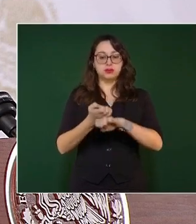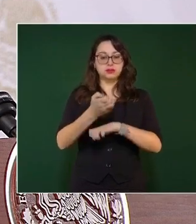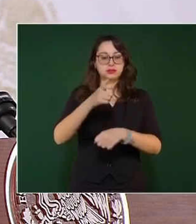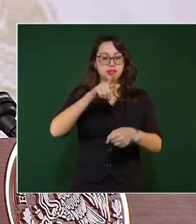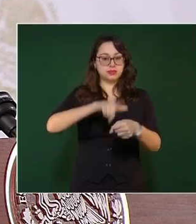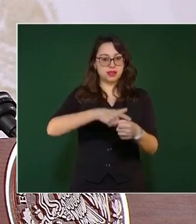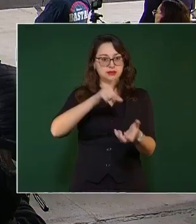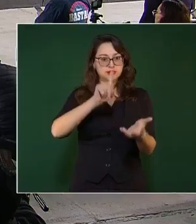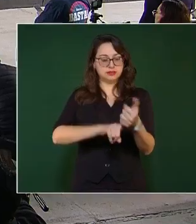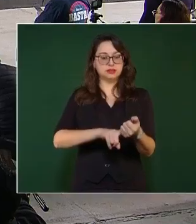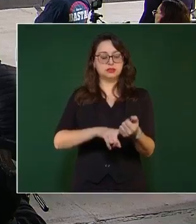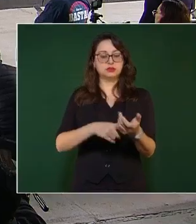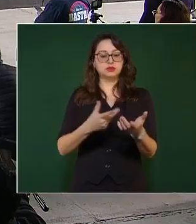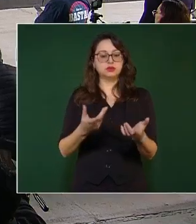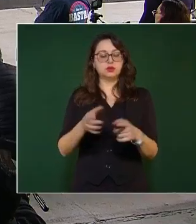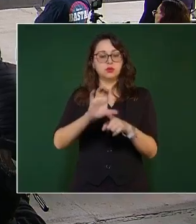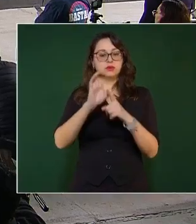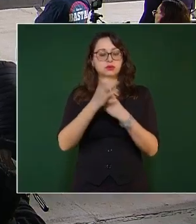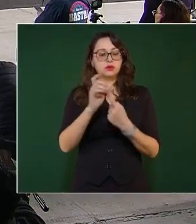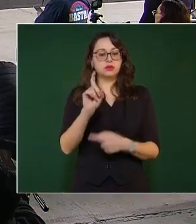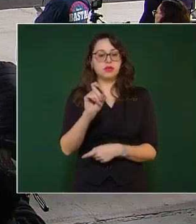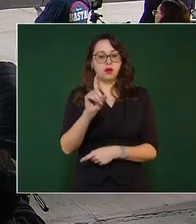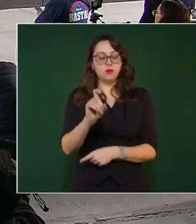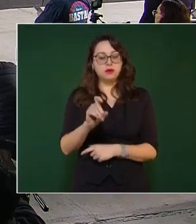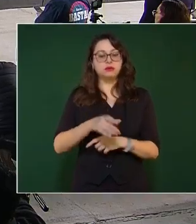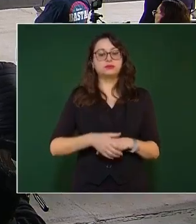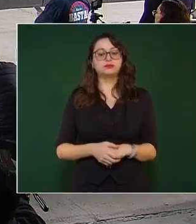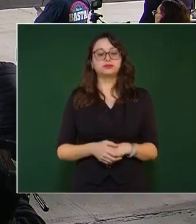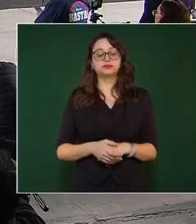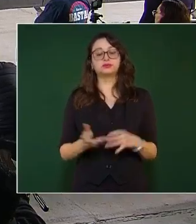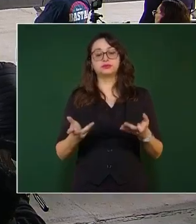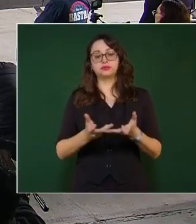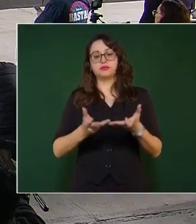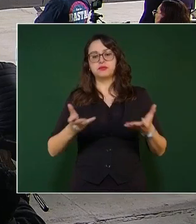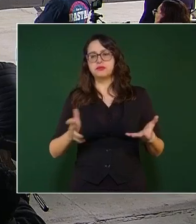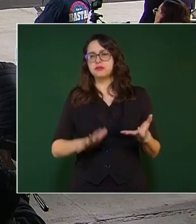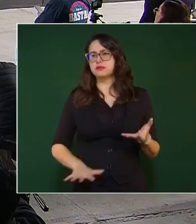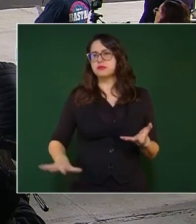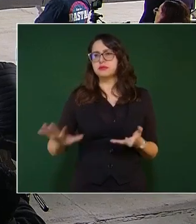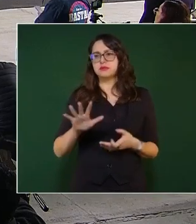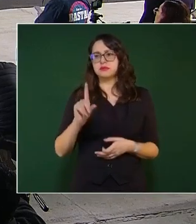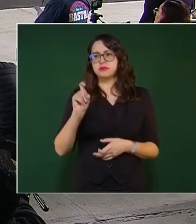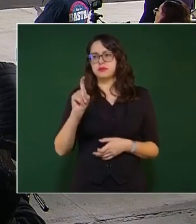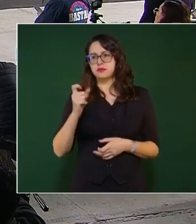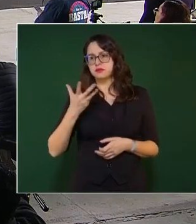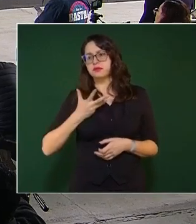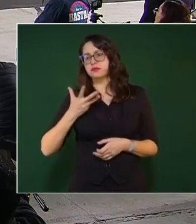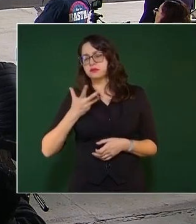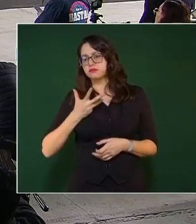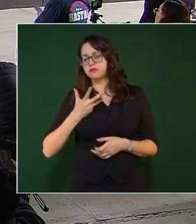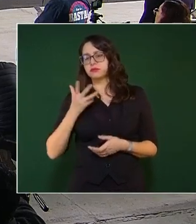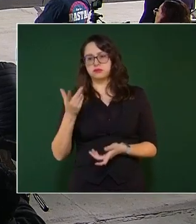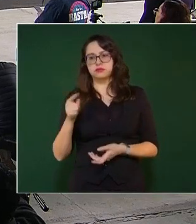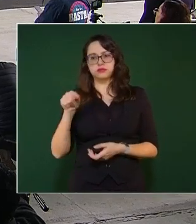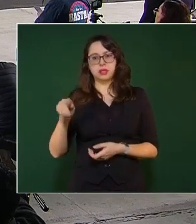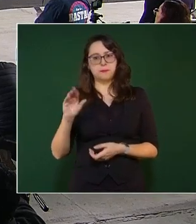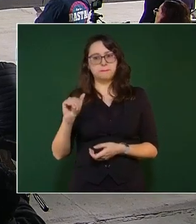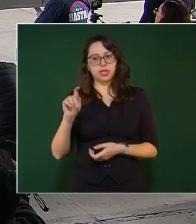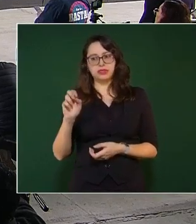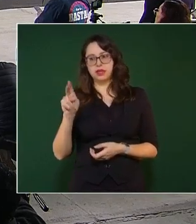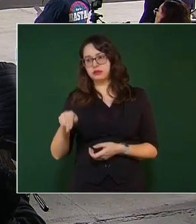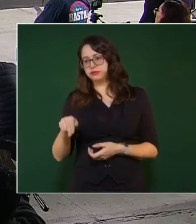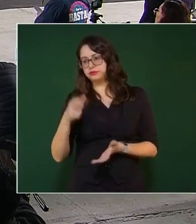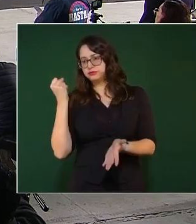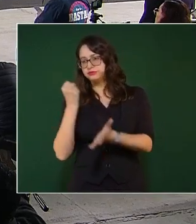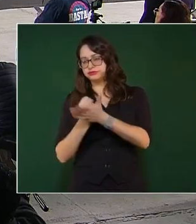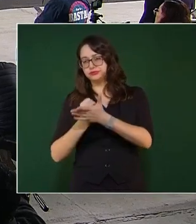de Aguas. Otorgar los títulos de concesión de agua superficial disponible en la presa El Batán. Por su parte, la